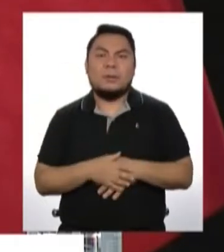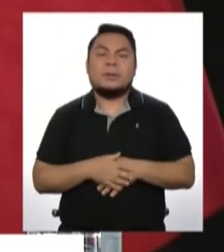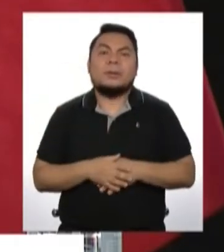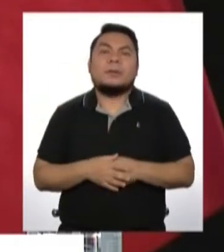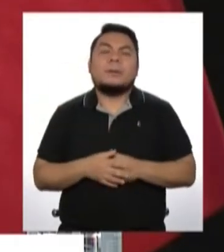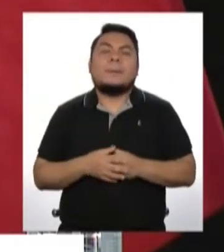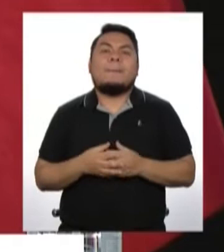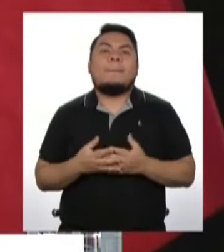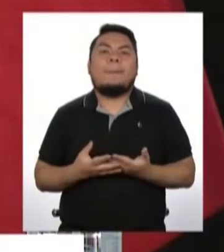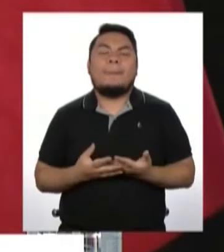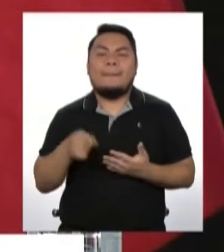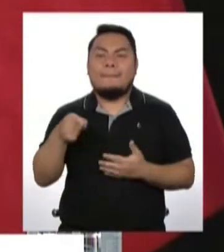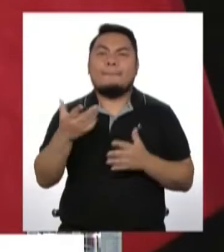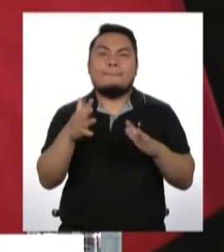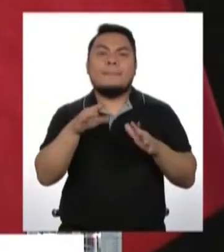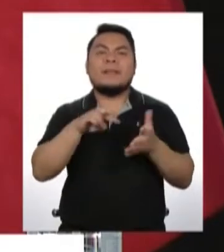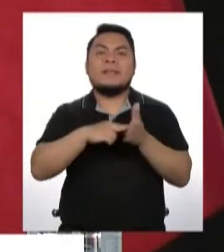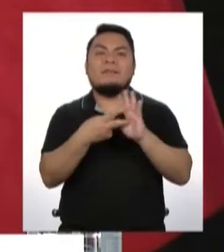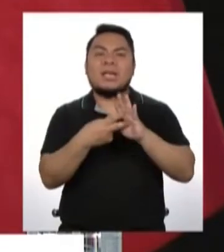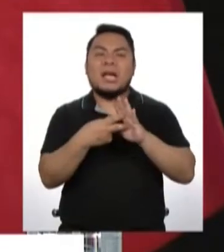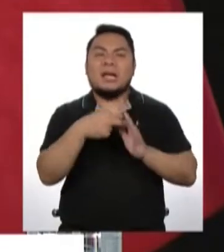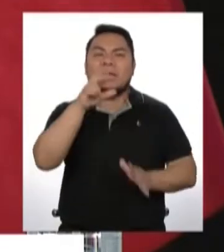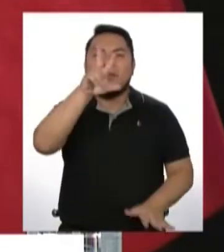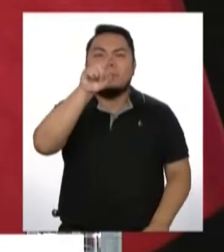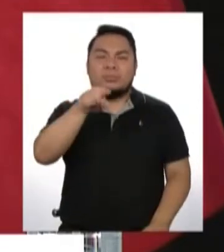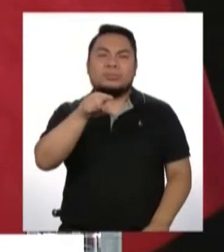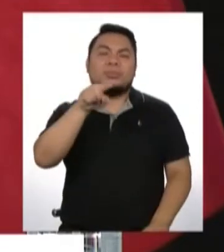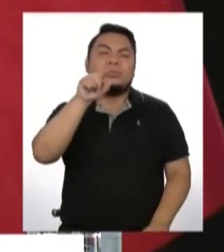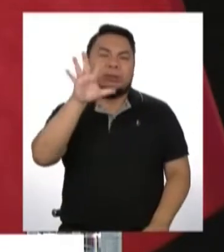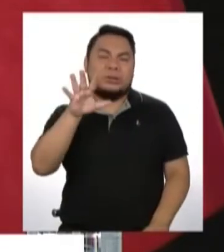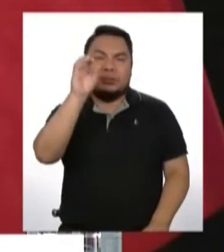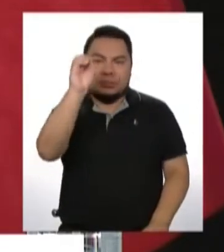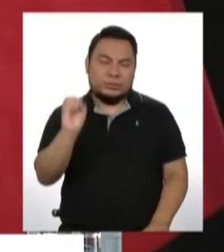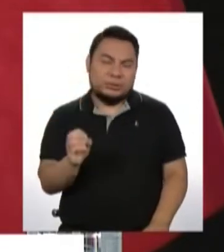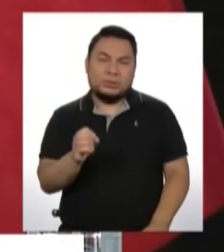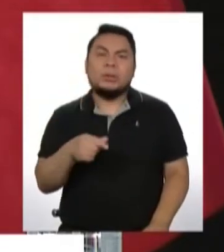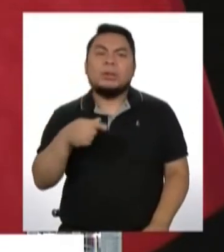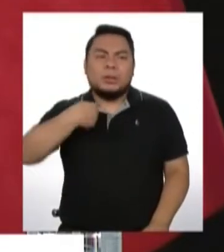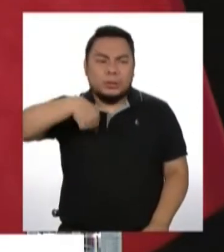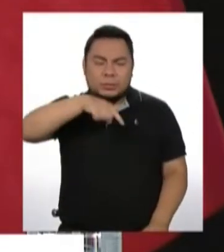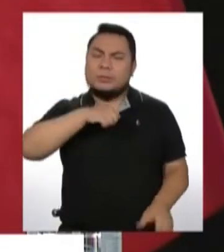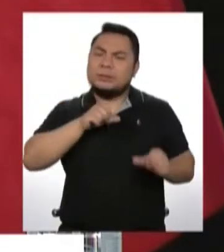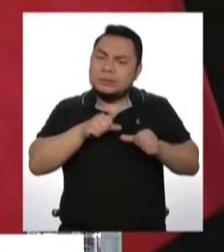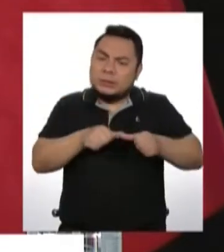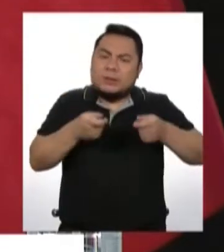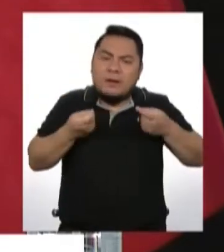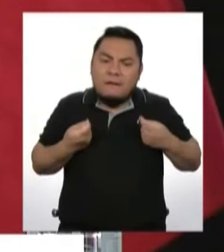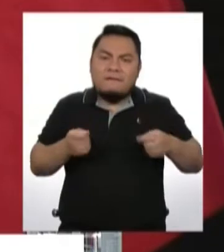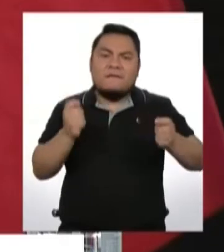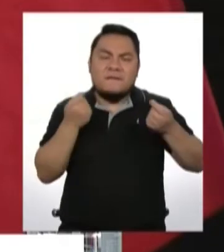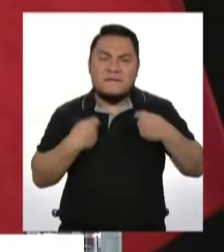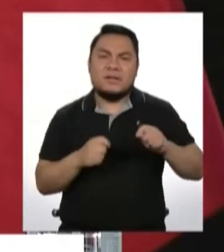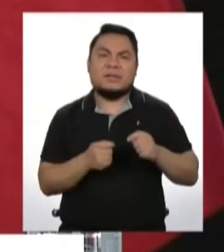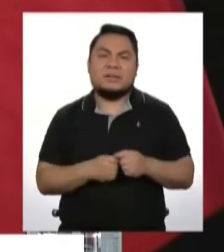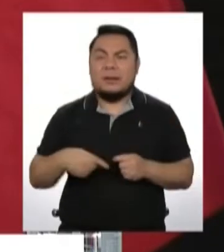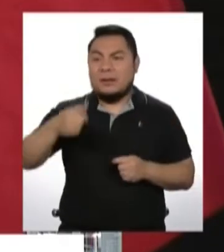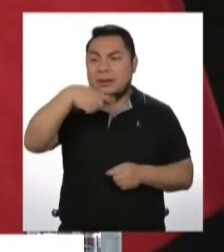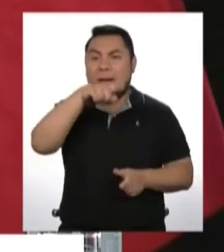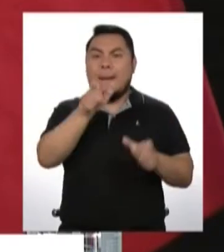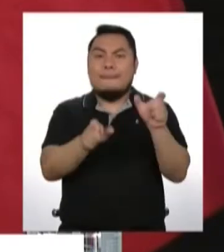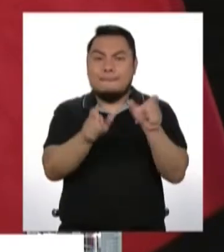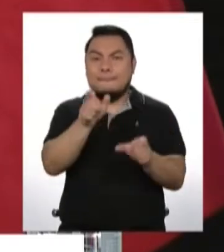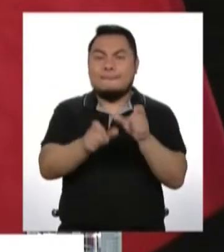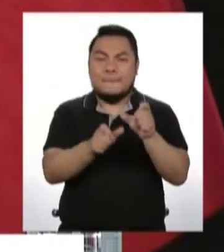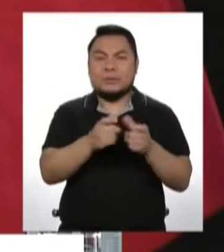que es el 3.6%. Seguiremos haciendo el esfuerzo para que finalmente la cantidad de